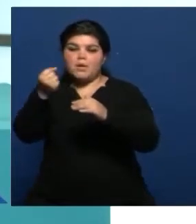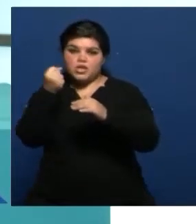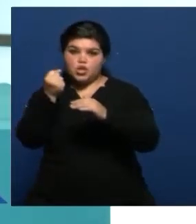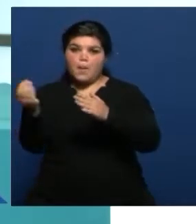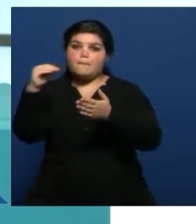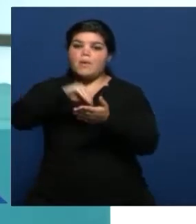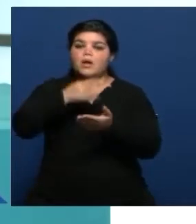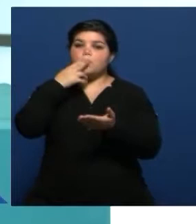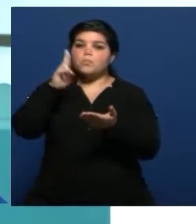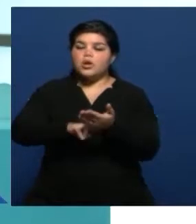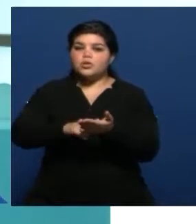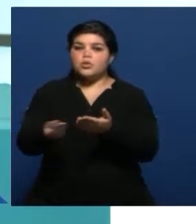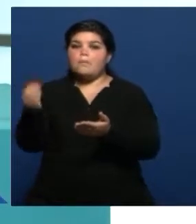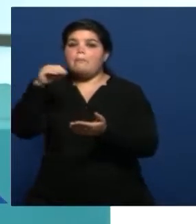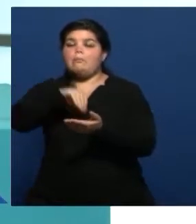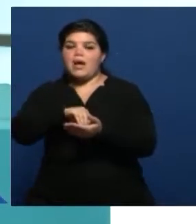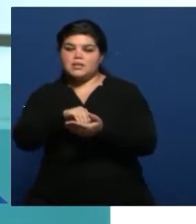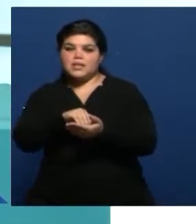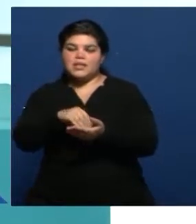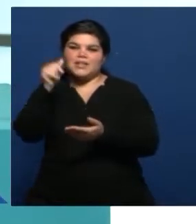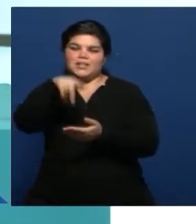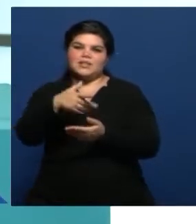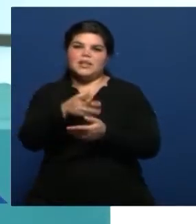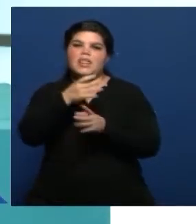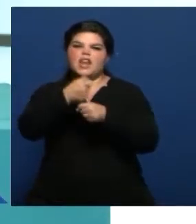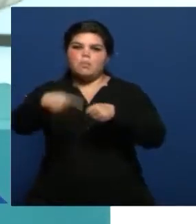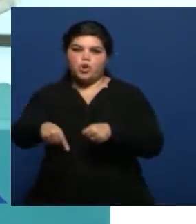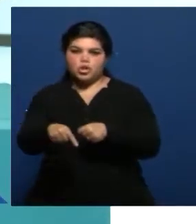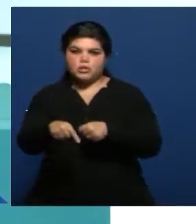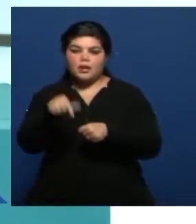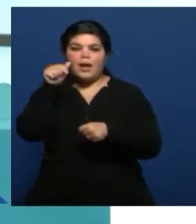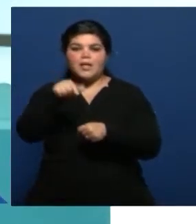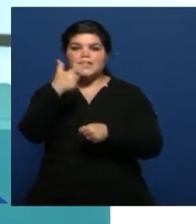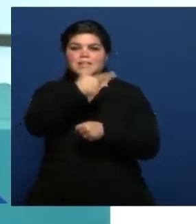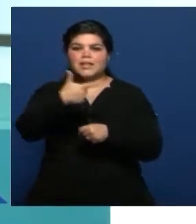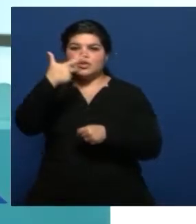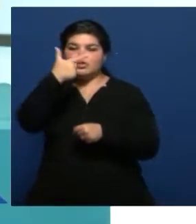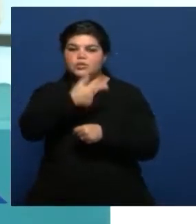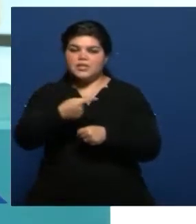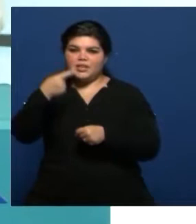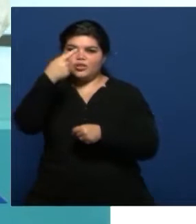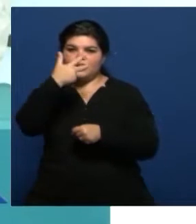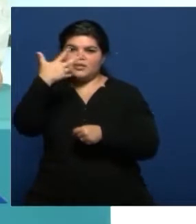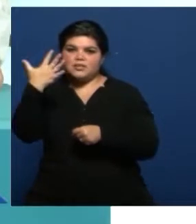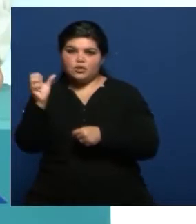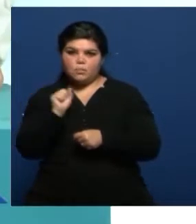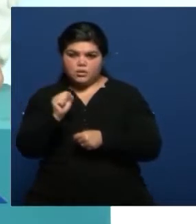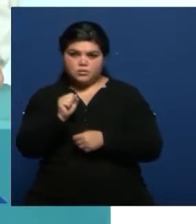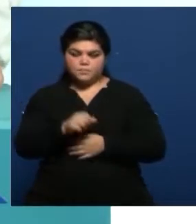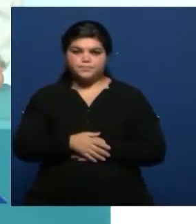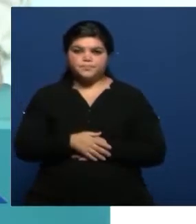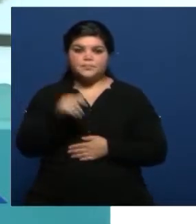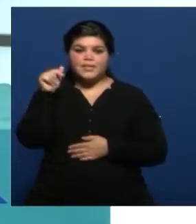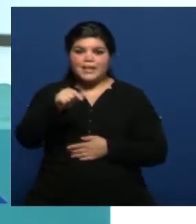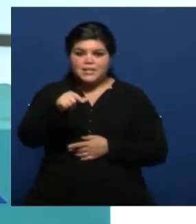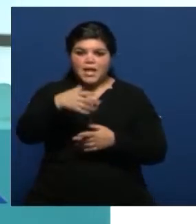lo que cuesta el transporte, 135 pesos. Bueno, en esa cadena, esos camioncitos que salen a distribuir están haciendo un grave